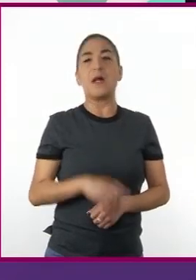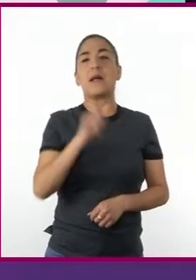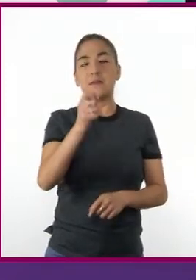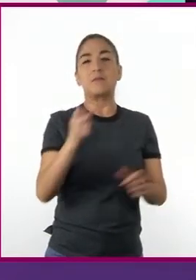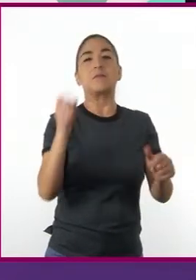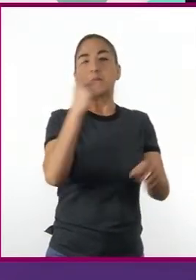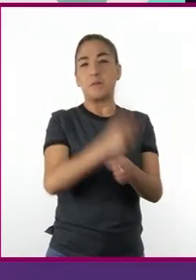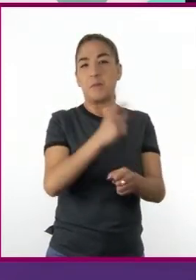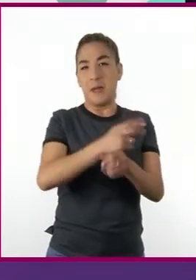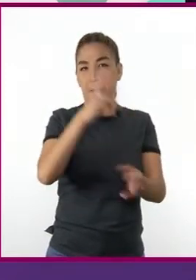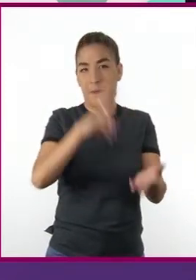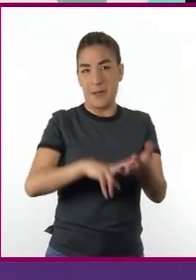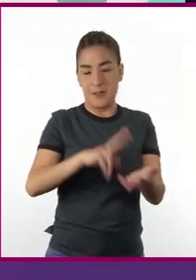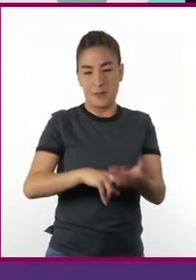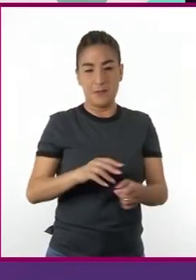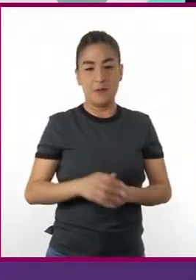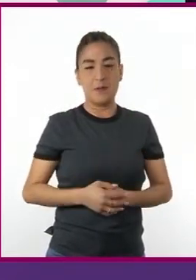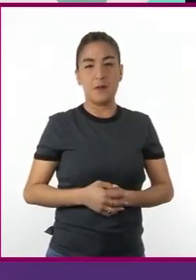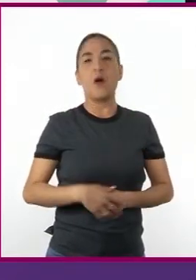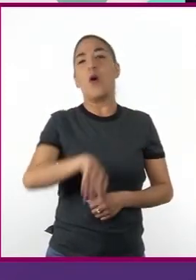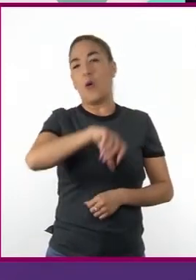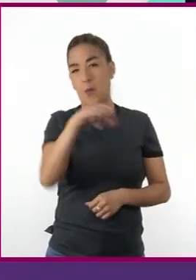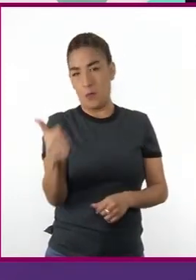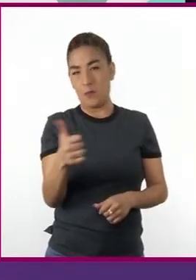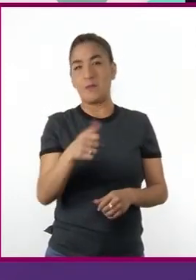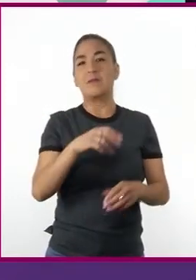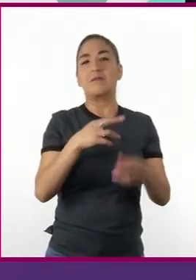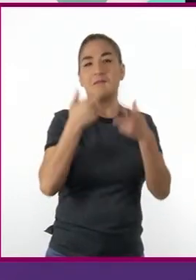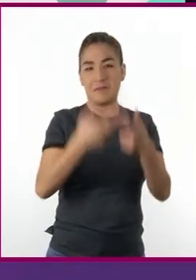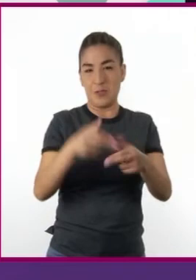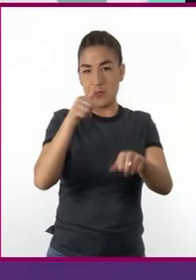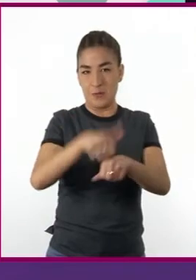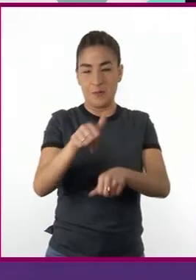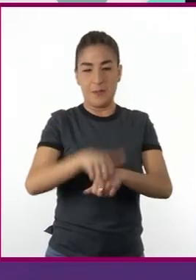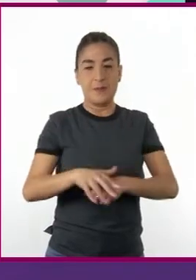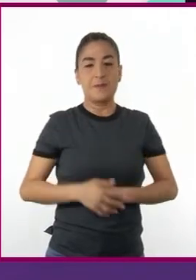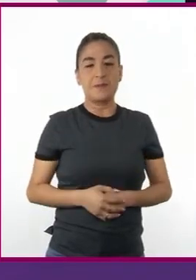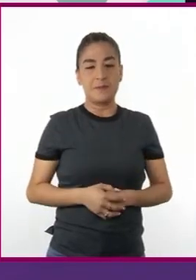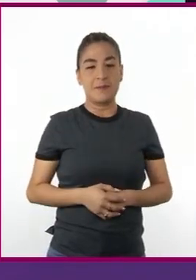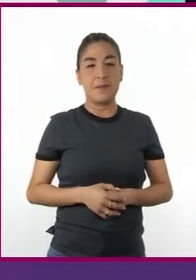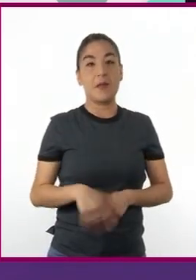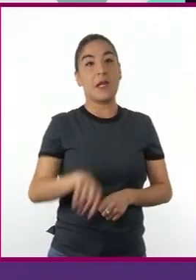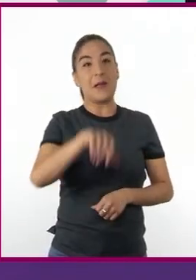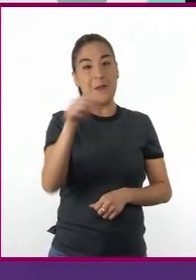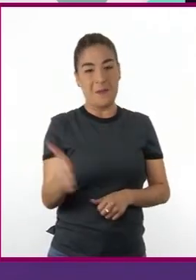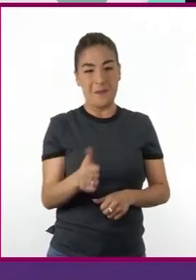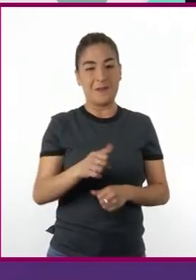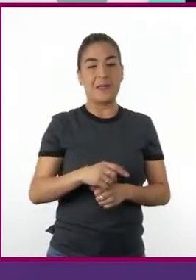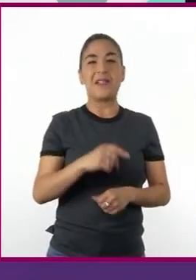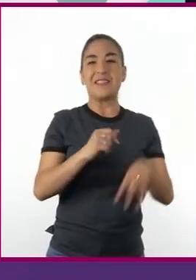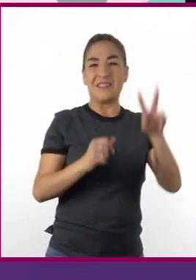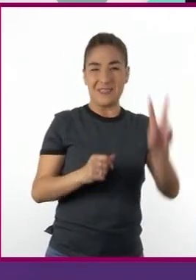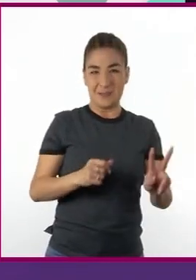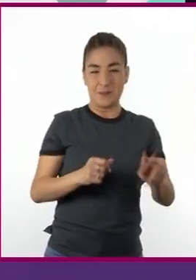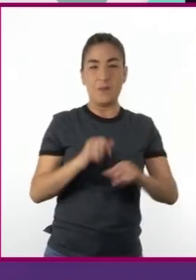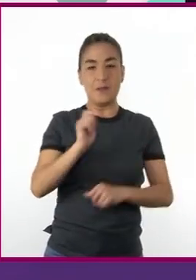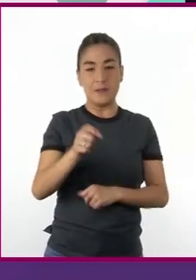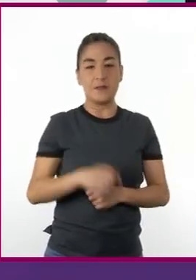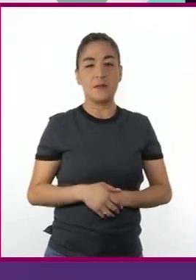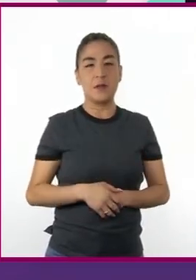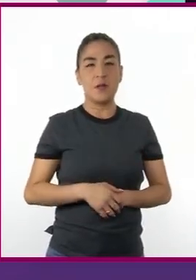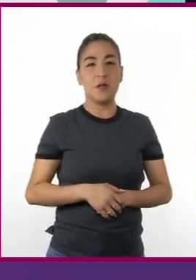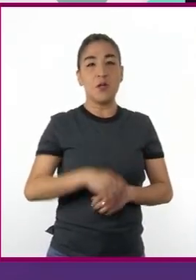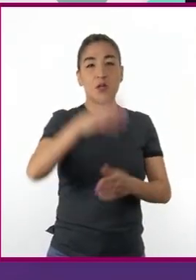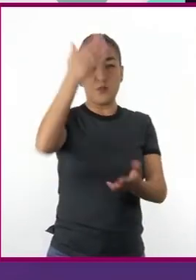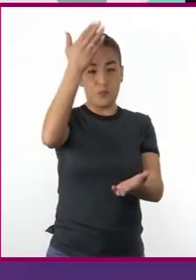primer valor. Prosigamos con las demás cantidades. Al siguiente segundo, el objeto ahora ha recorrido